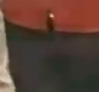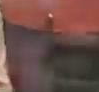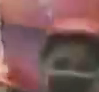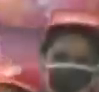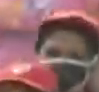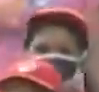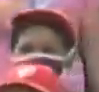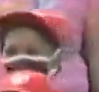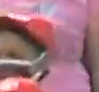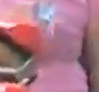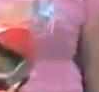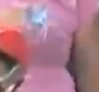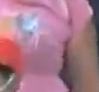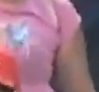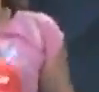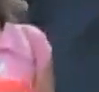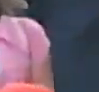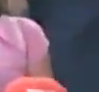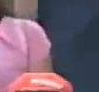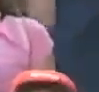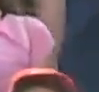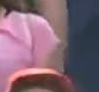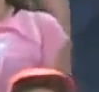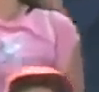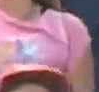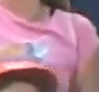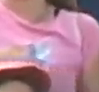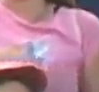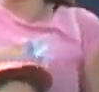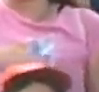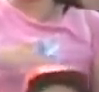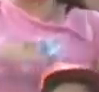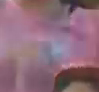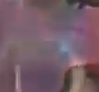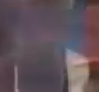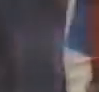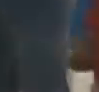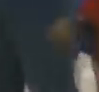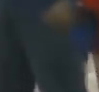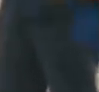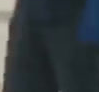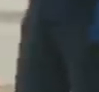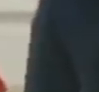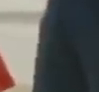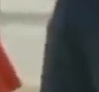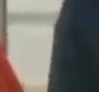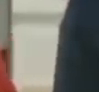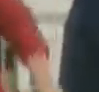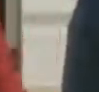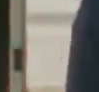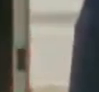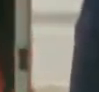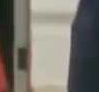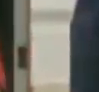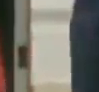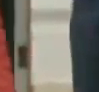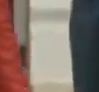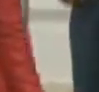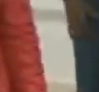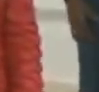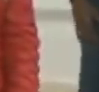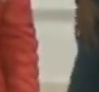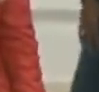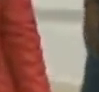Venezuela por parte del imperialismo norteamericano y por parte de los imperios